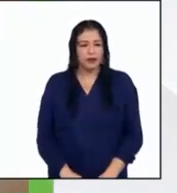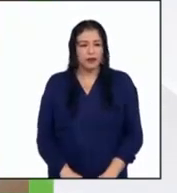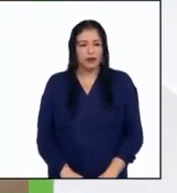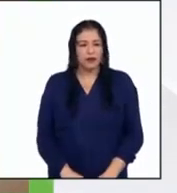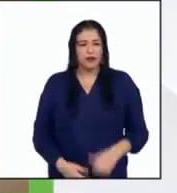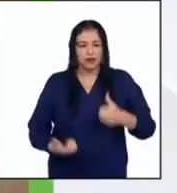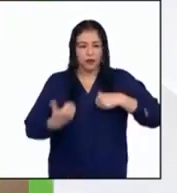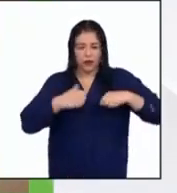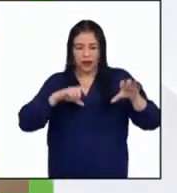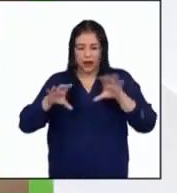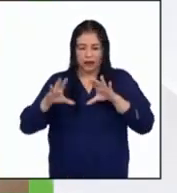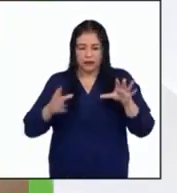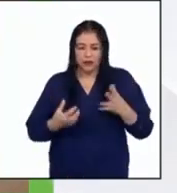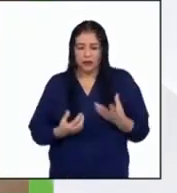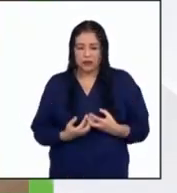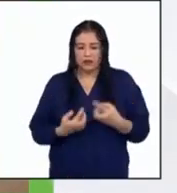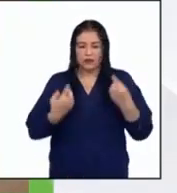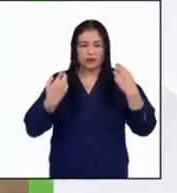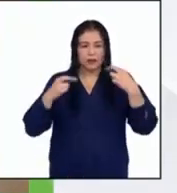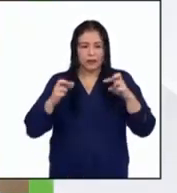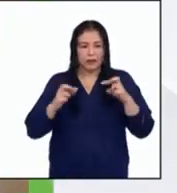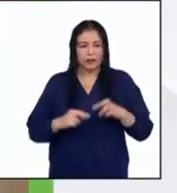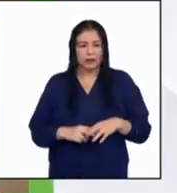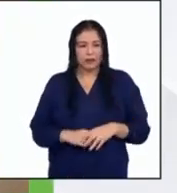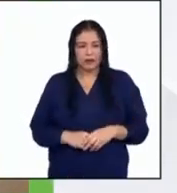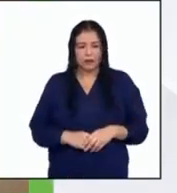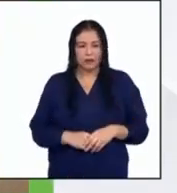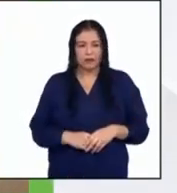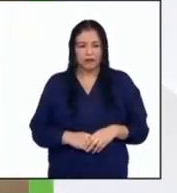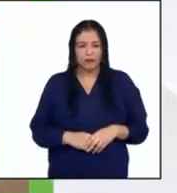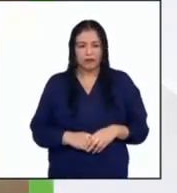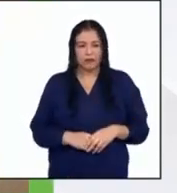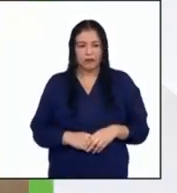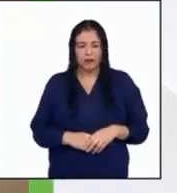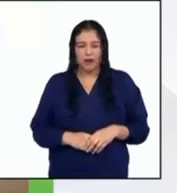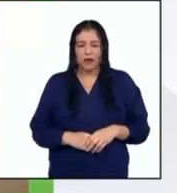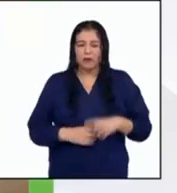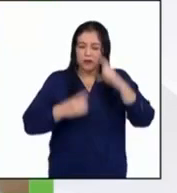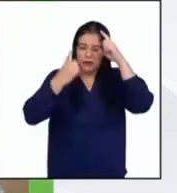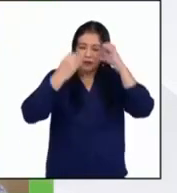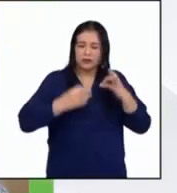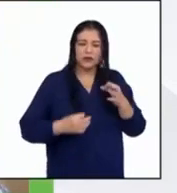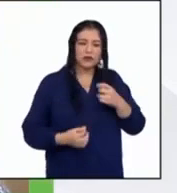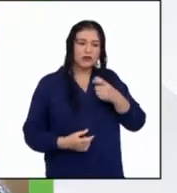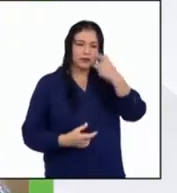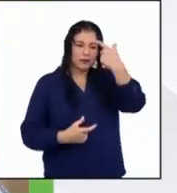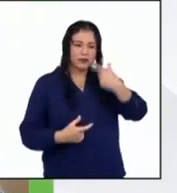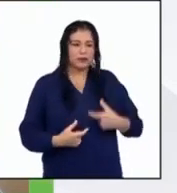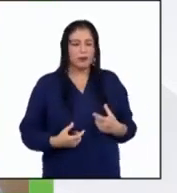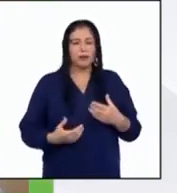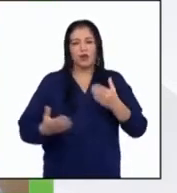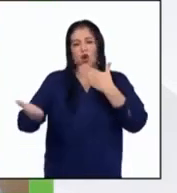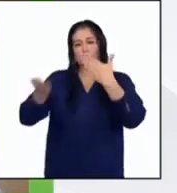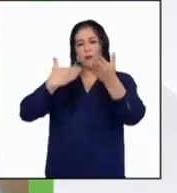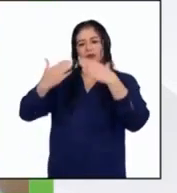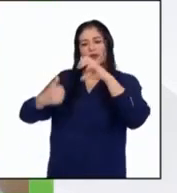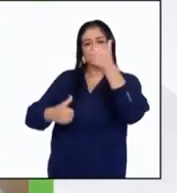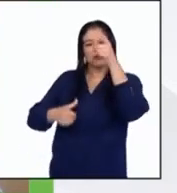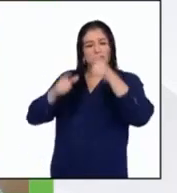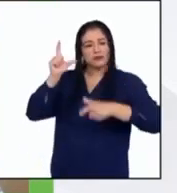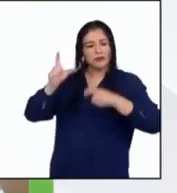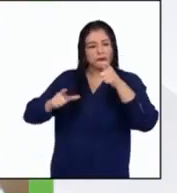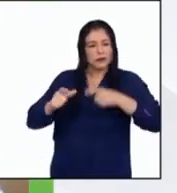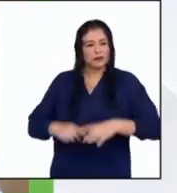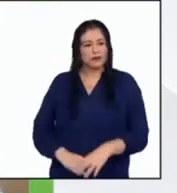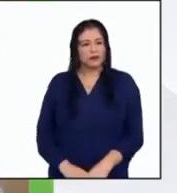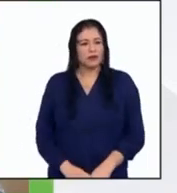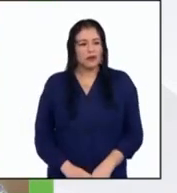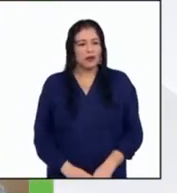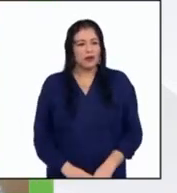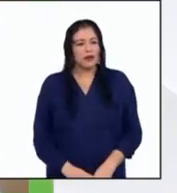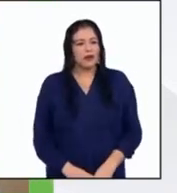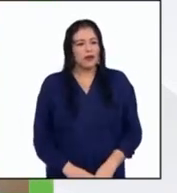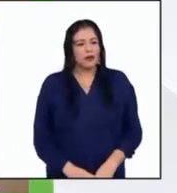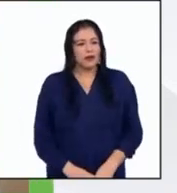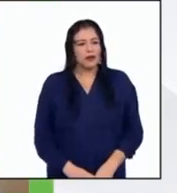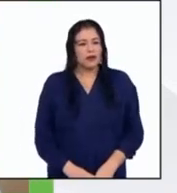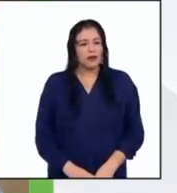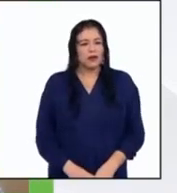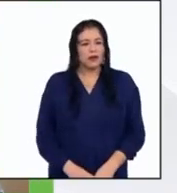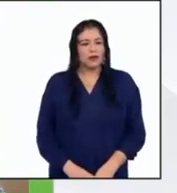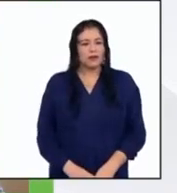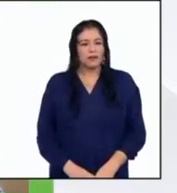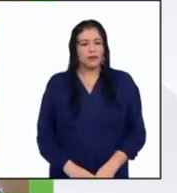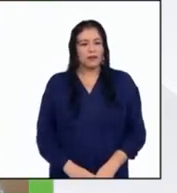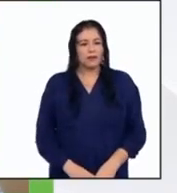Son acciones que pasan por reflexiones personales, por conversar con los demás, por conocer y